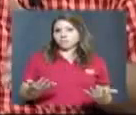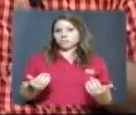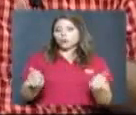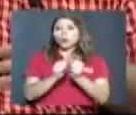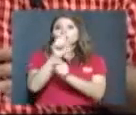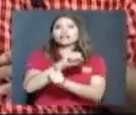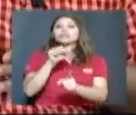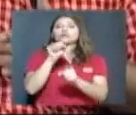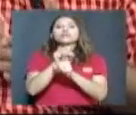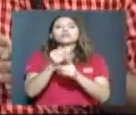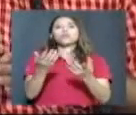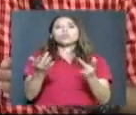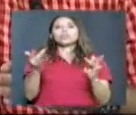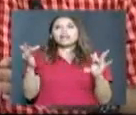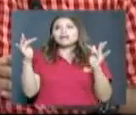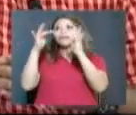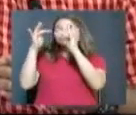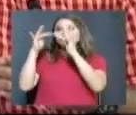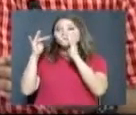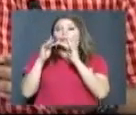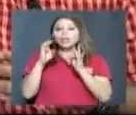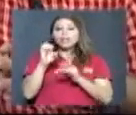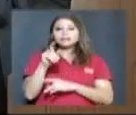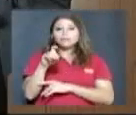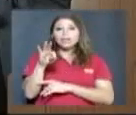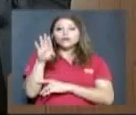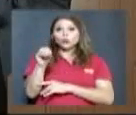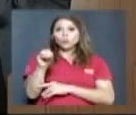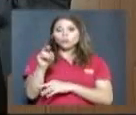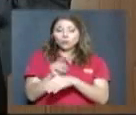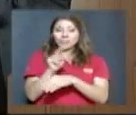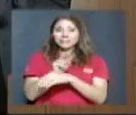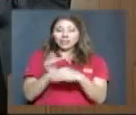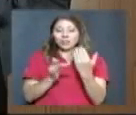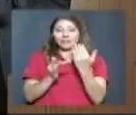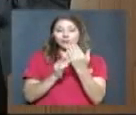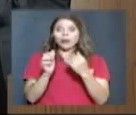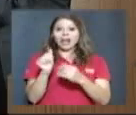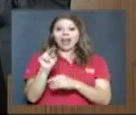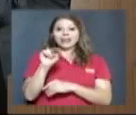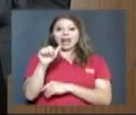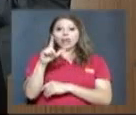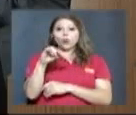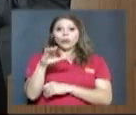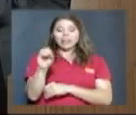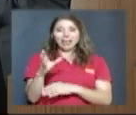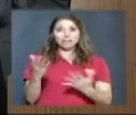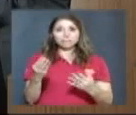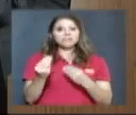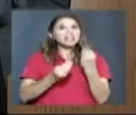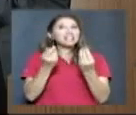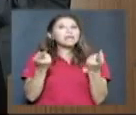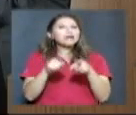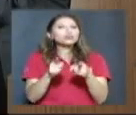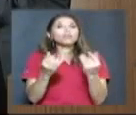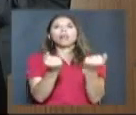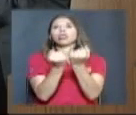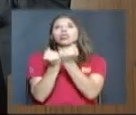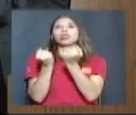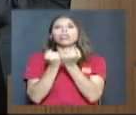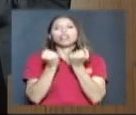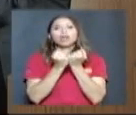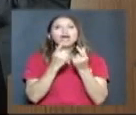del espectro, utilizando la tecnología analógica, se llenó y la respuesta de las autoridades del Estado, cuando algún individuo o